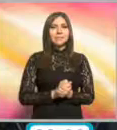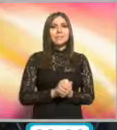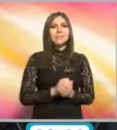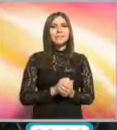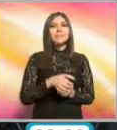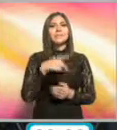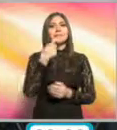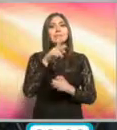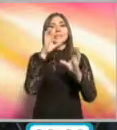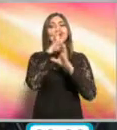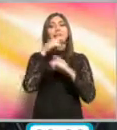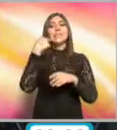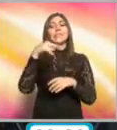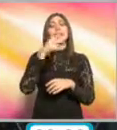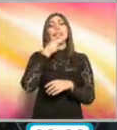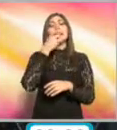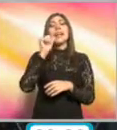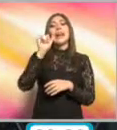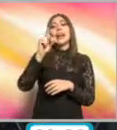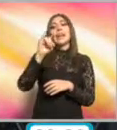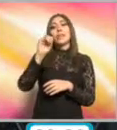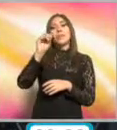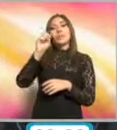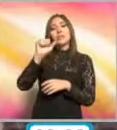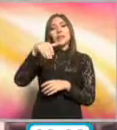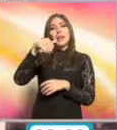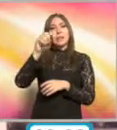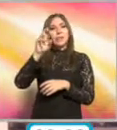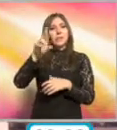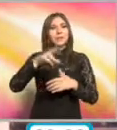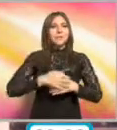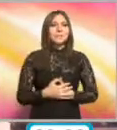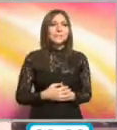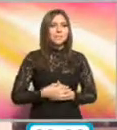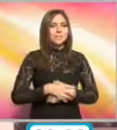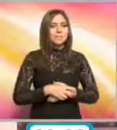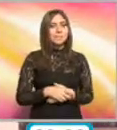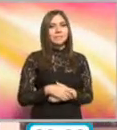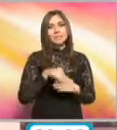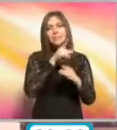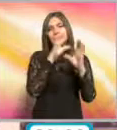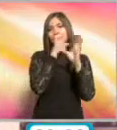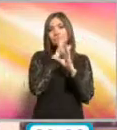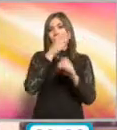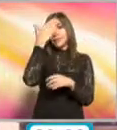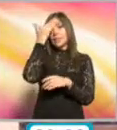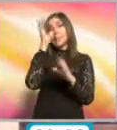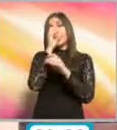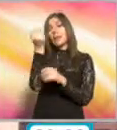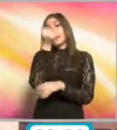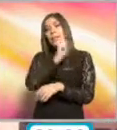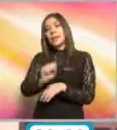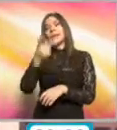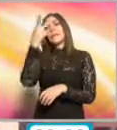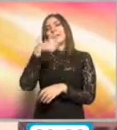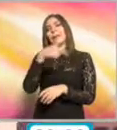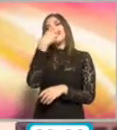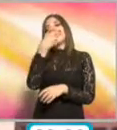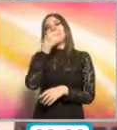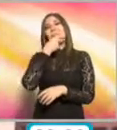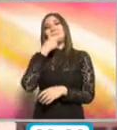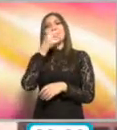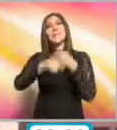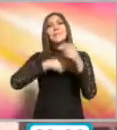amor, me voy de ti. Y esta vez para siempre. Bueno, no sé cantar muy bien, ¿verdad? Pero está en primer